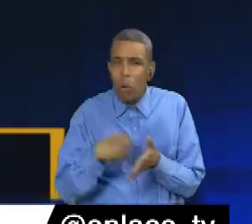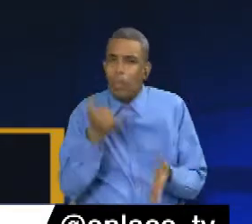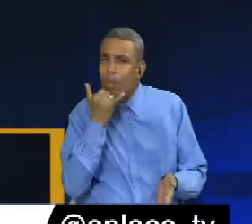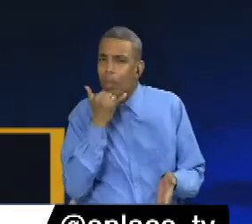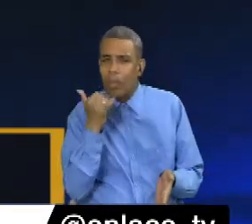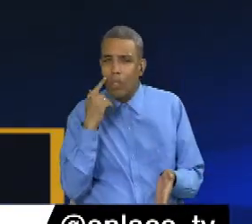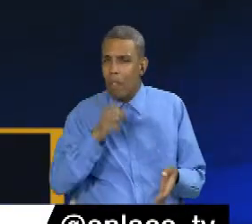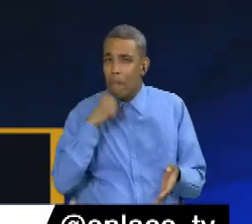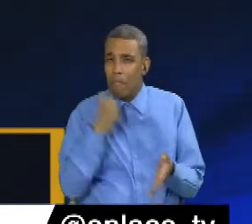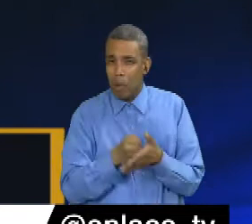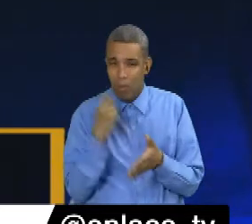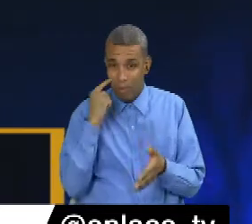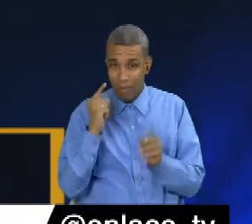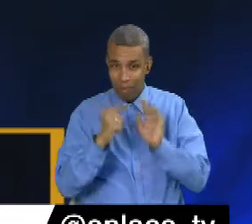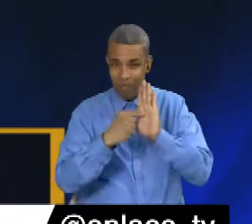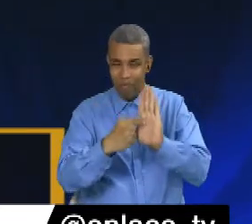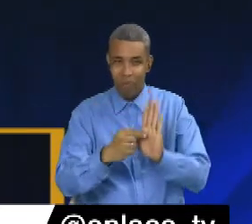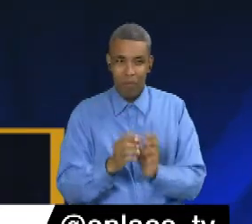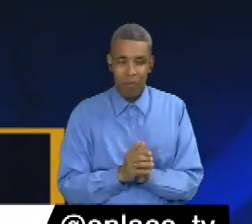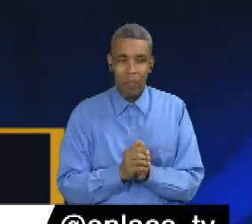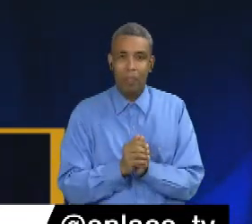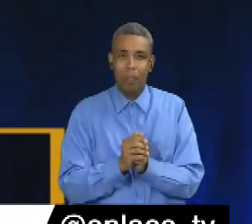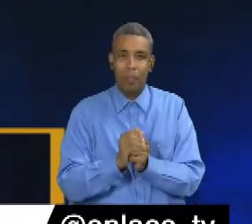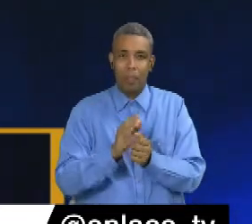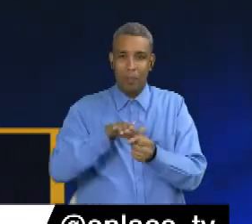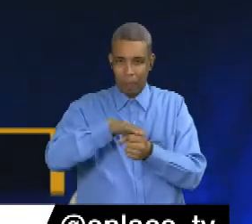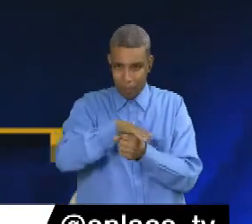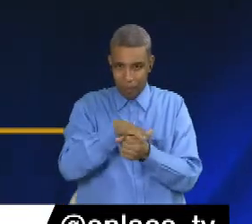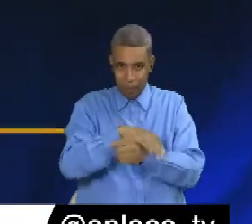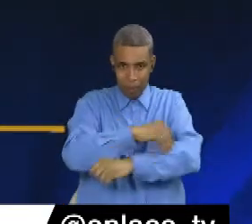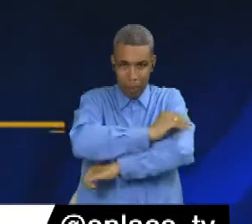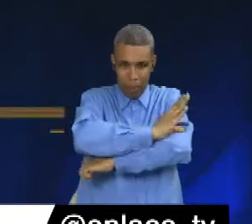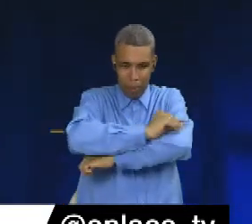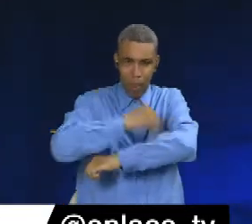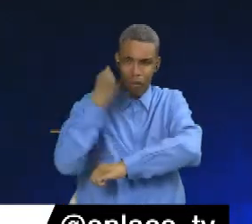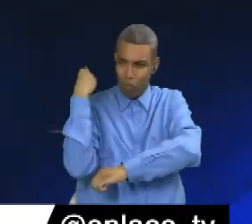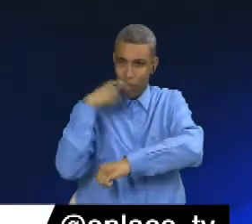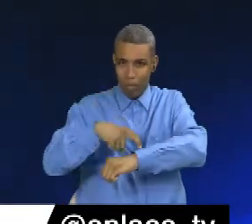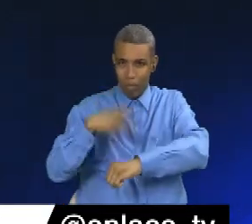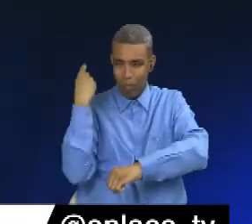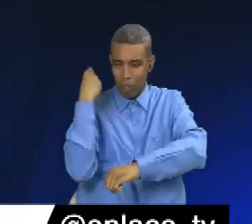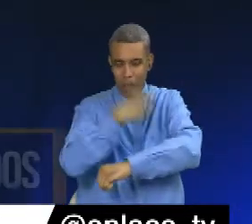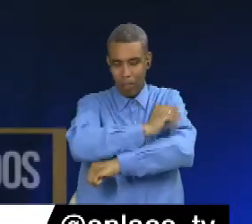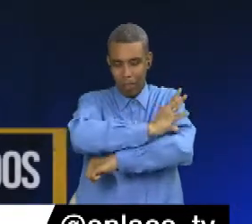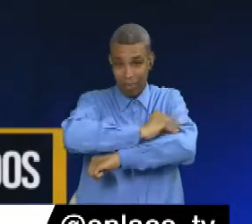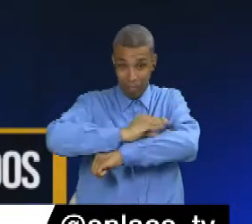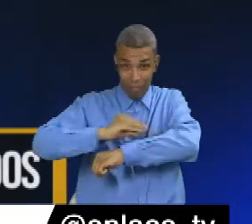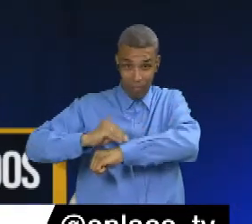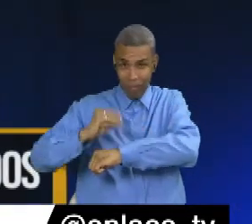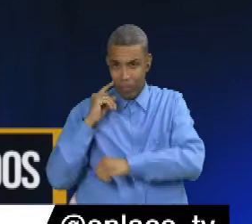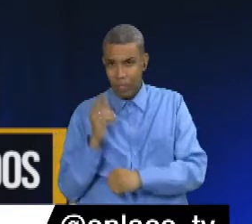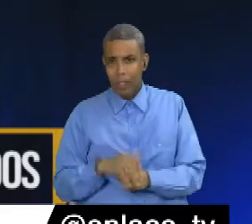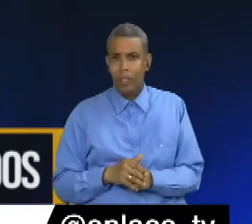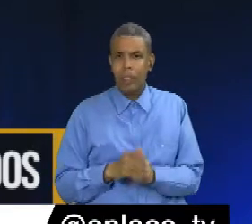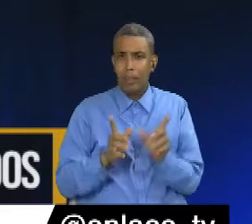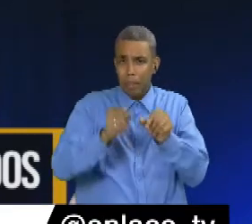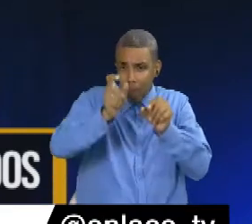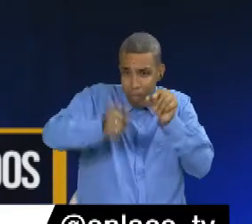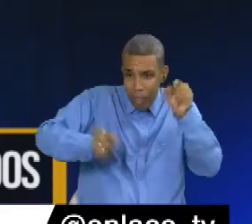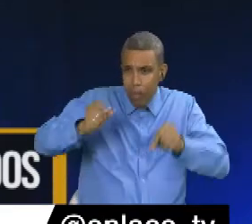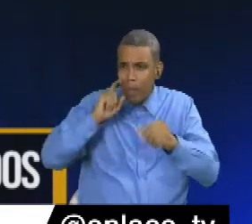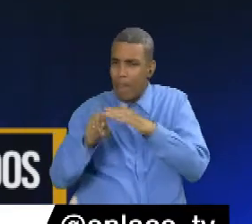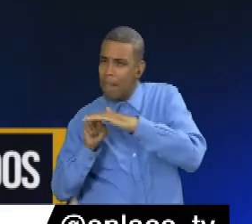En un hecho delictivo sucedido en la planada del Cerro en las últimas horas, las autoridades emprendieron la persecución de varios sujetos de quienes se